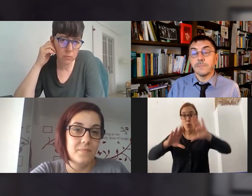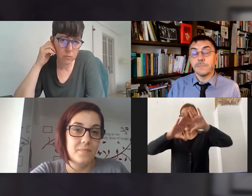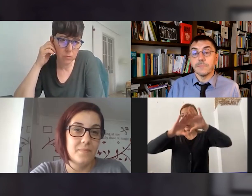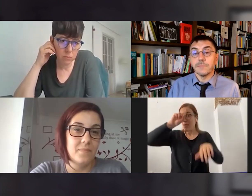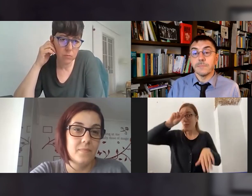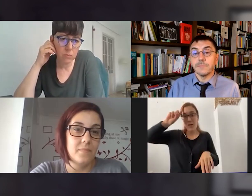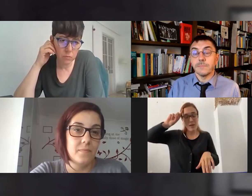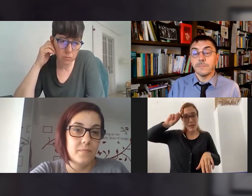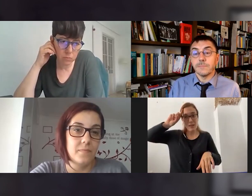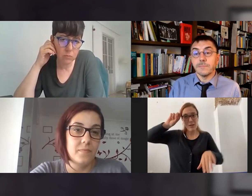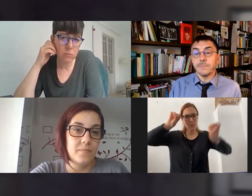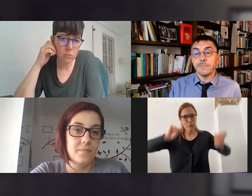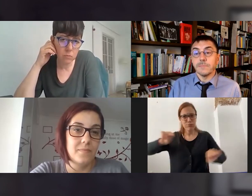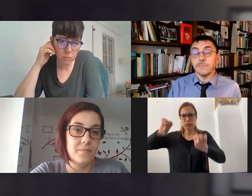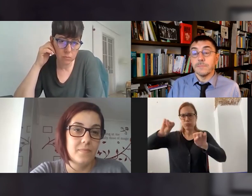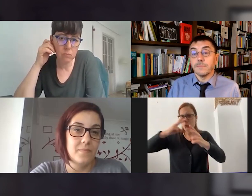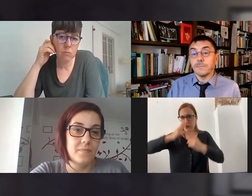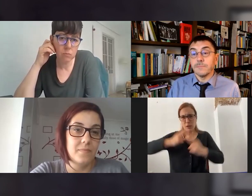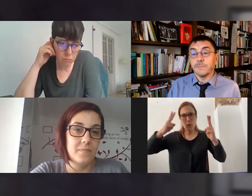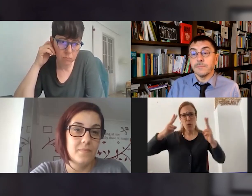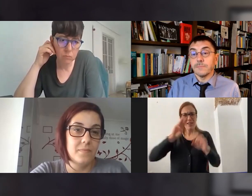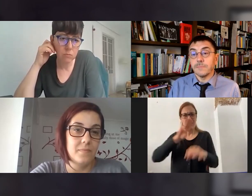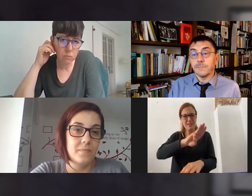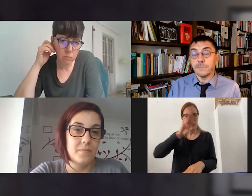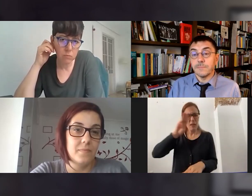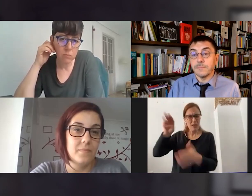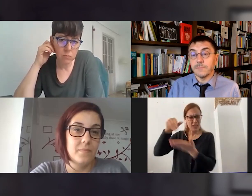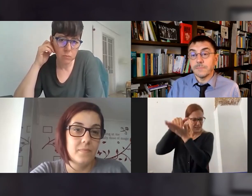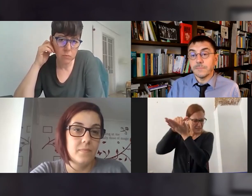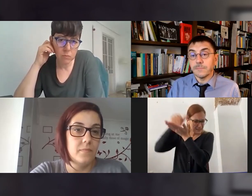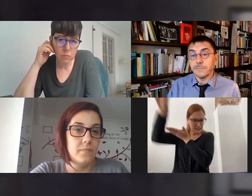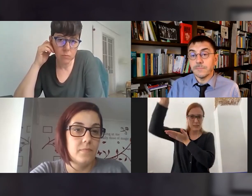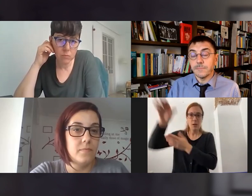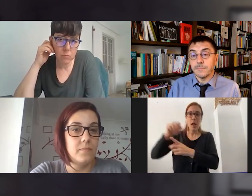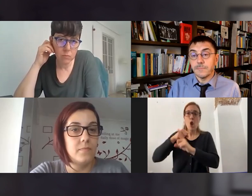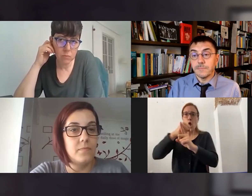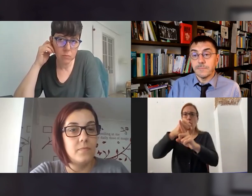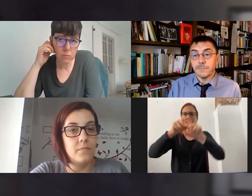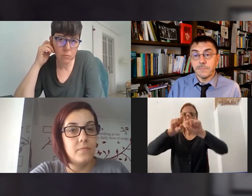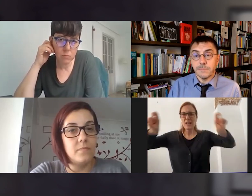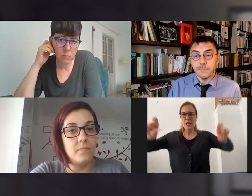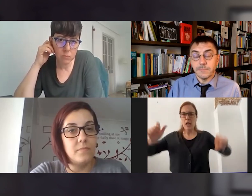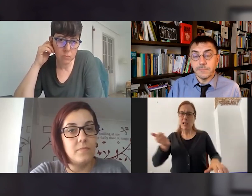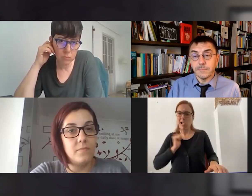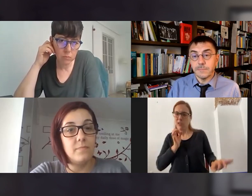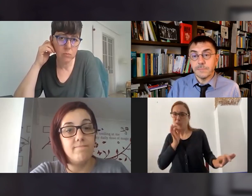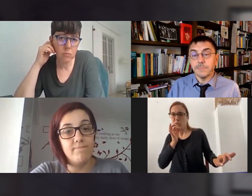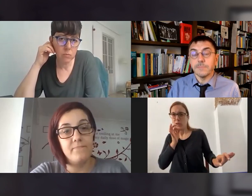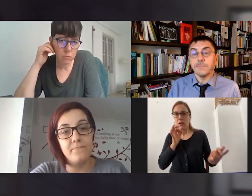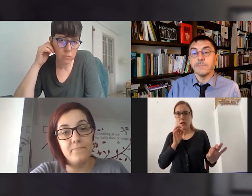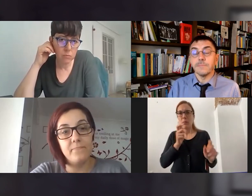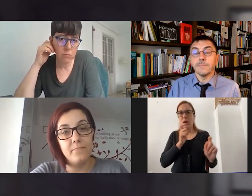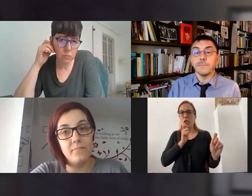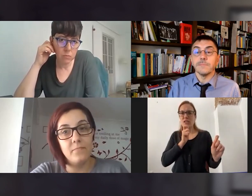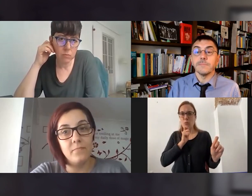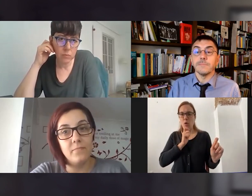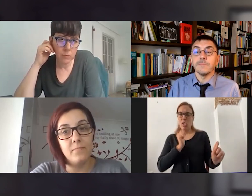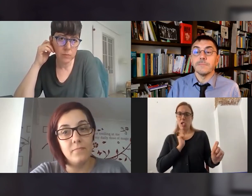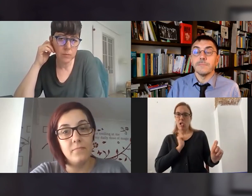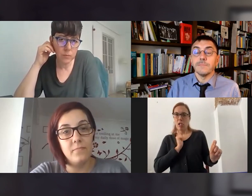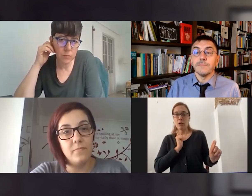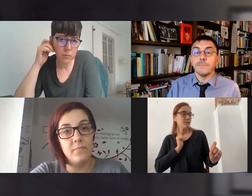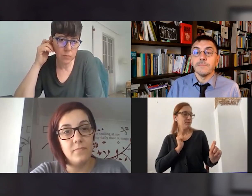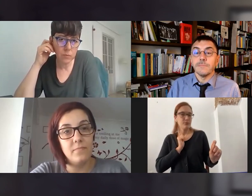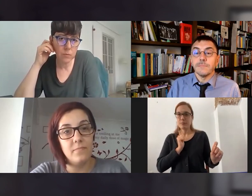público, para echar al Partido Popular y para que todos estos lobbies empresariales que utilizan al periodismo de cloacas en su beneficio vean que